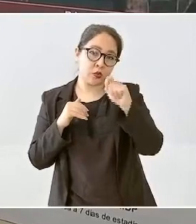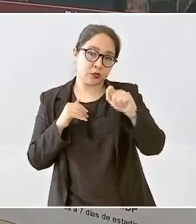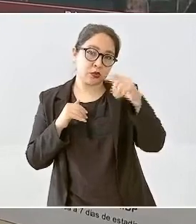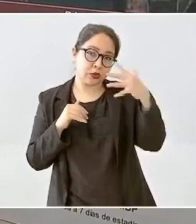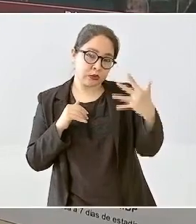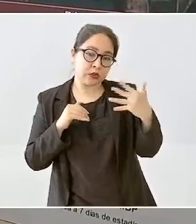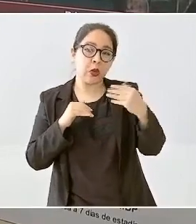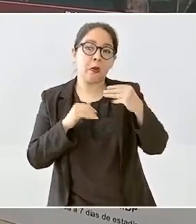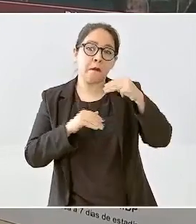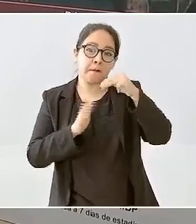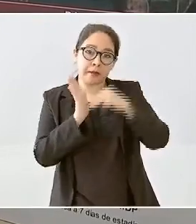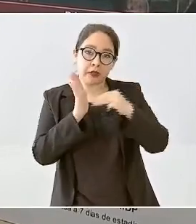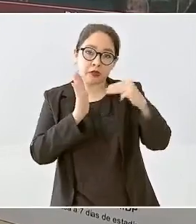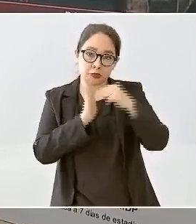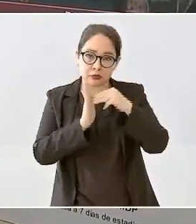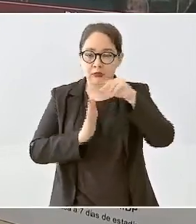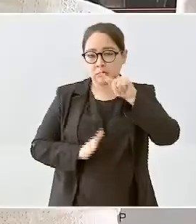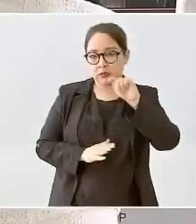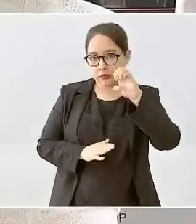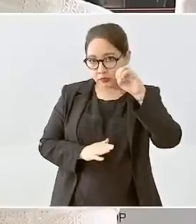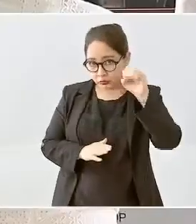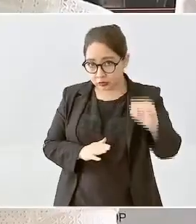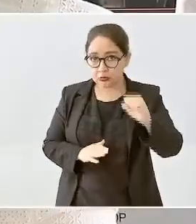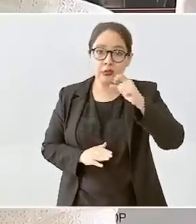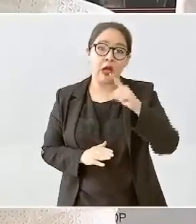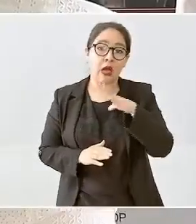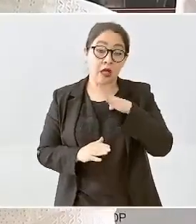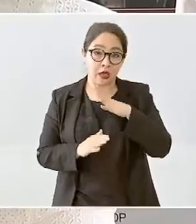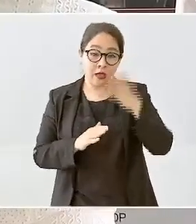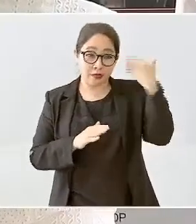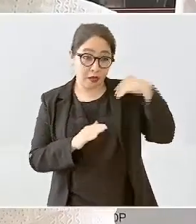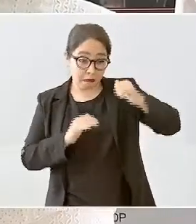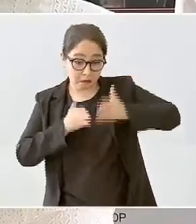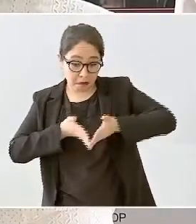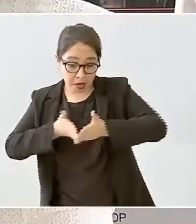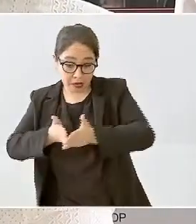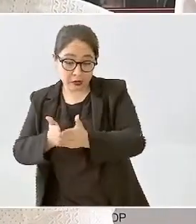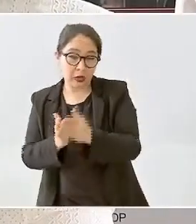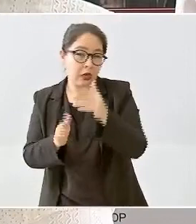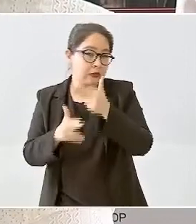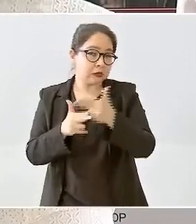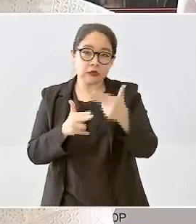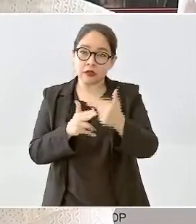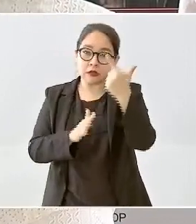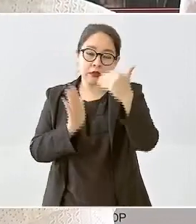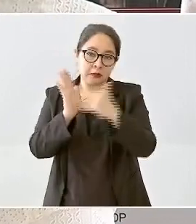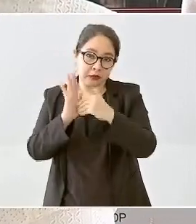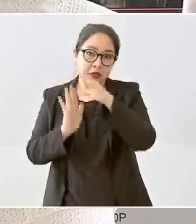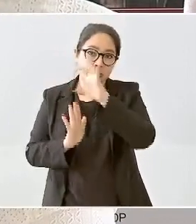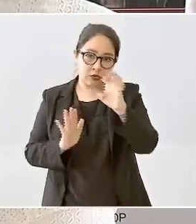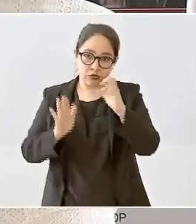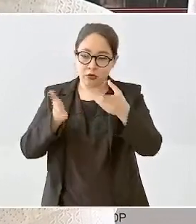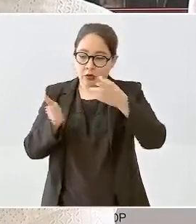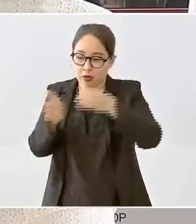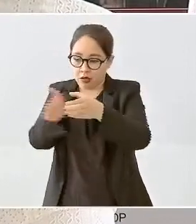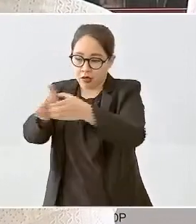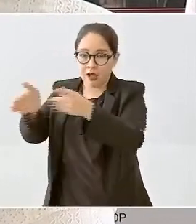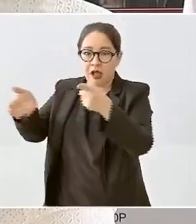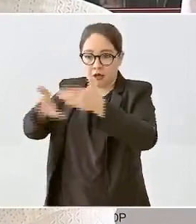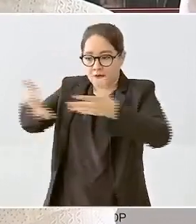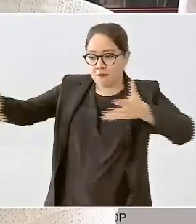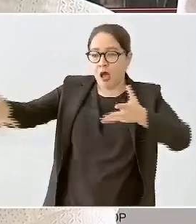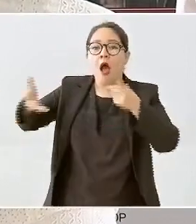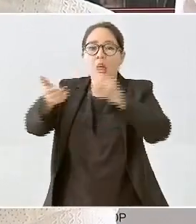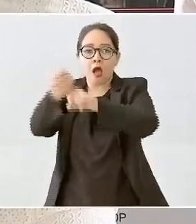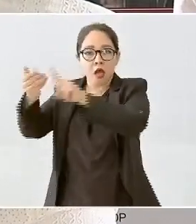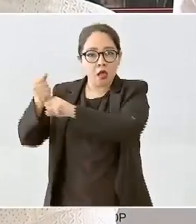TEUs. Y los barcos que entraban acá de 2,000 contenedores van a poder llegar hasta 7,500 contenedores. Esta terminal,